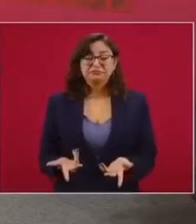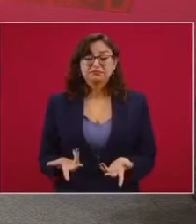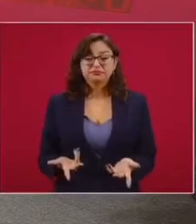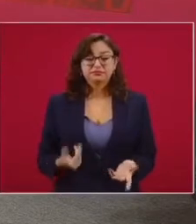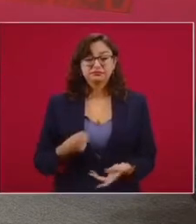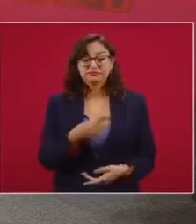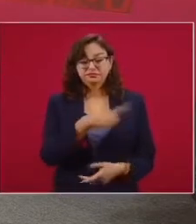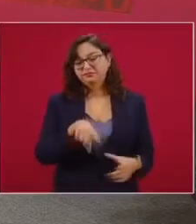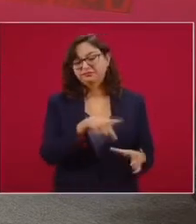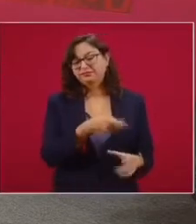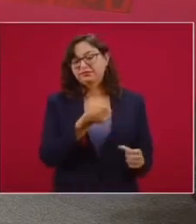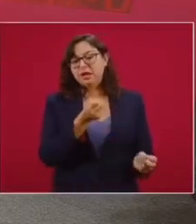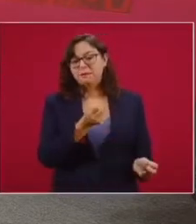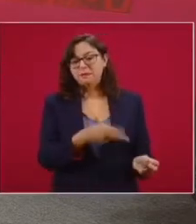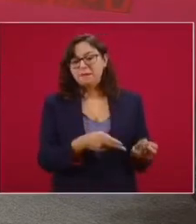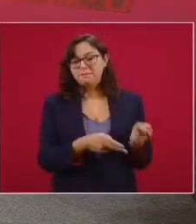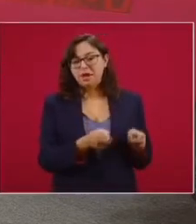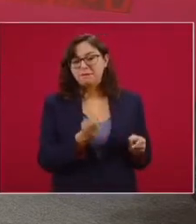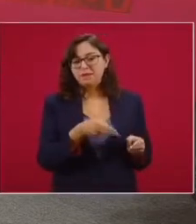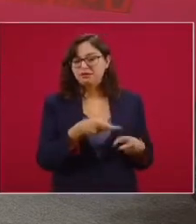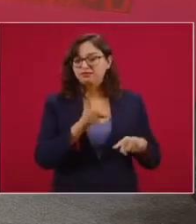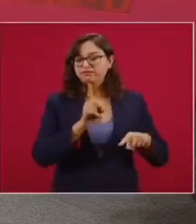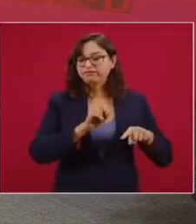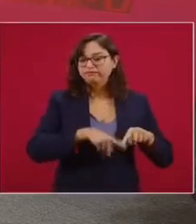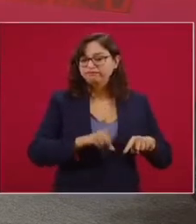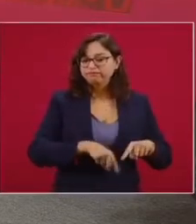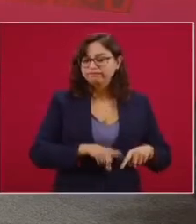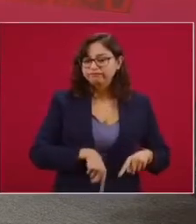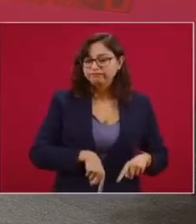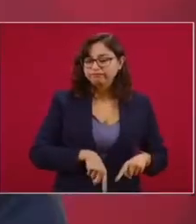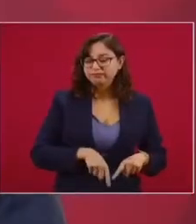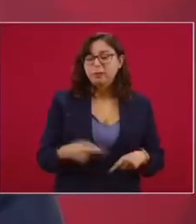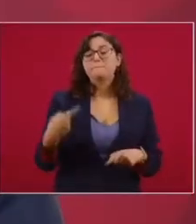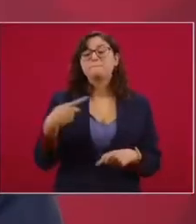mantenían privilegios, sino porque